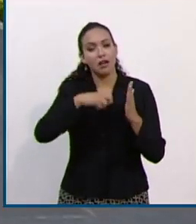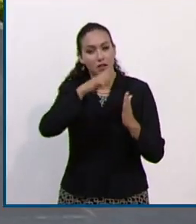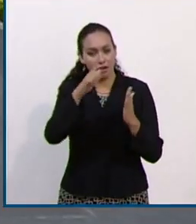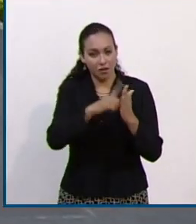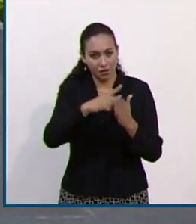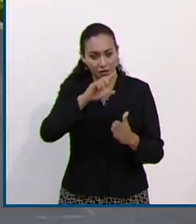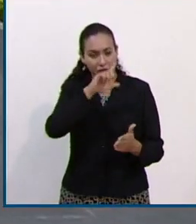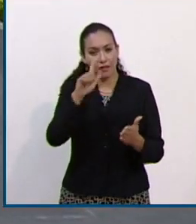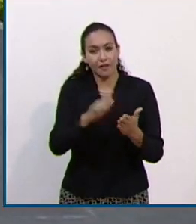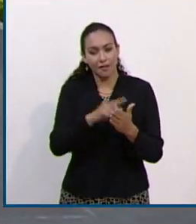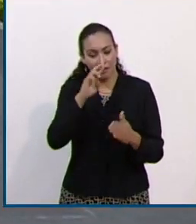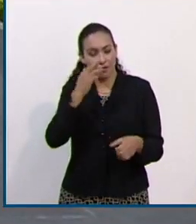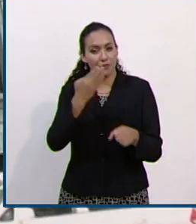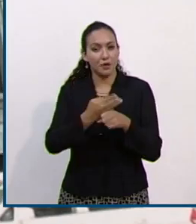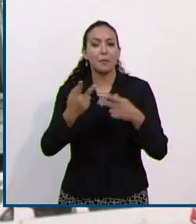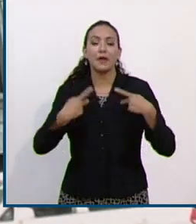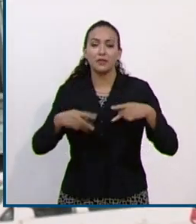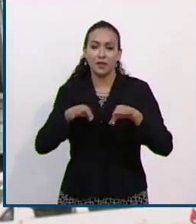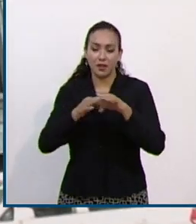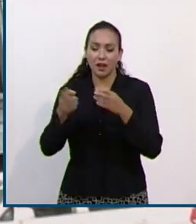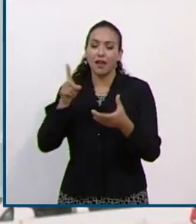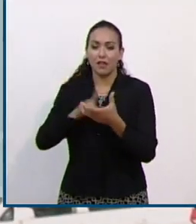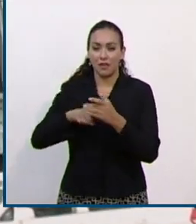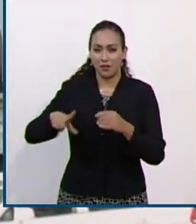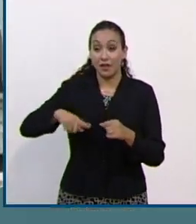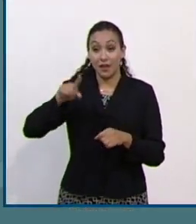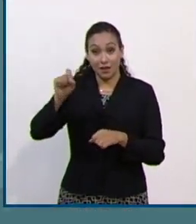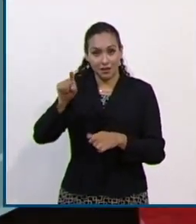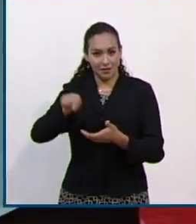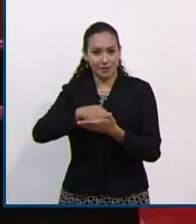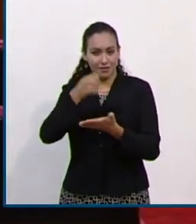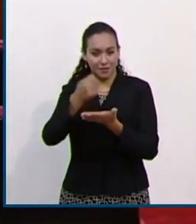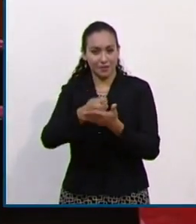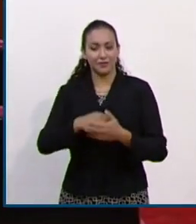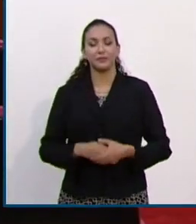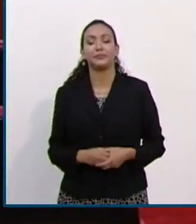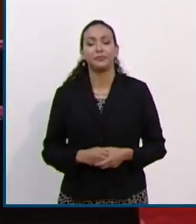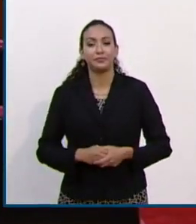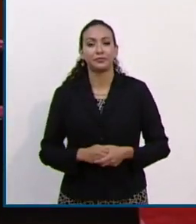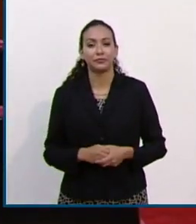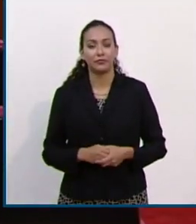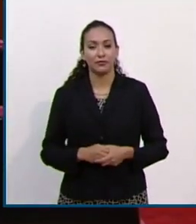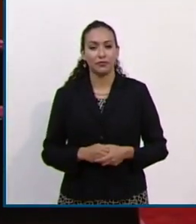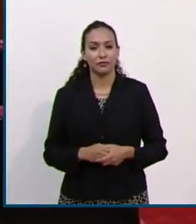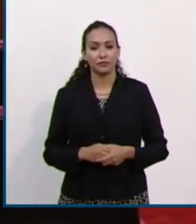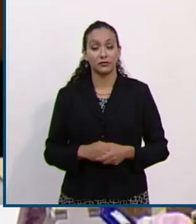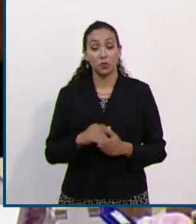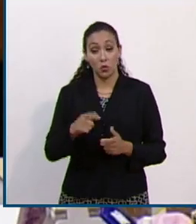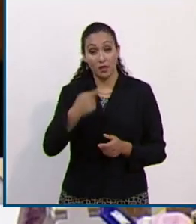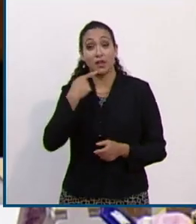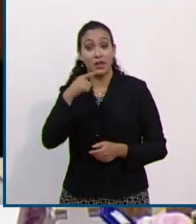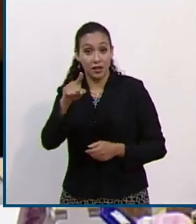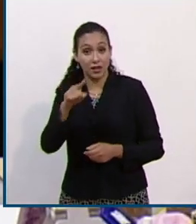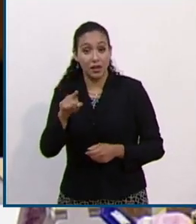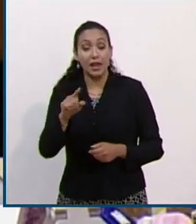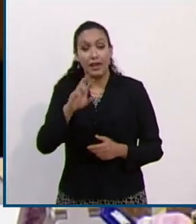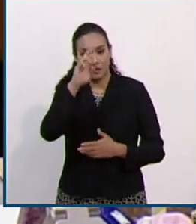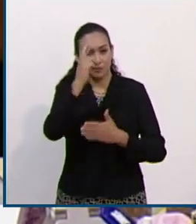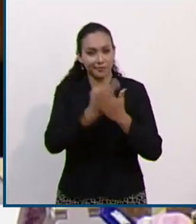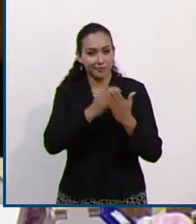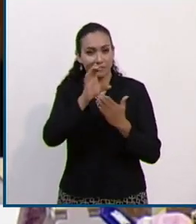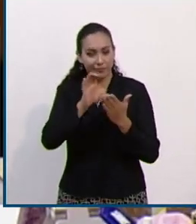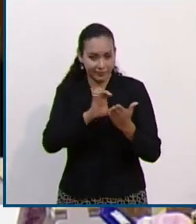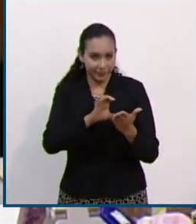de Responsabilidades de los Servidores Públicos de ese estado. Ante una acusación por delitos federales que debe darse